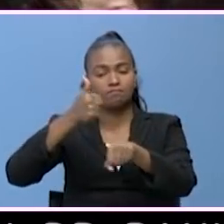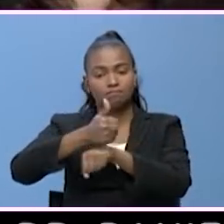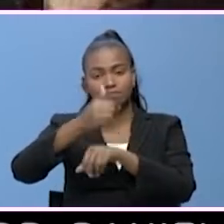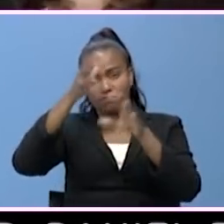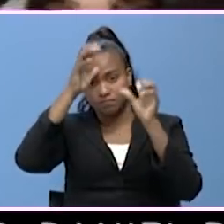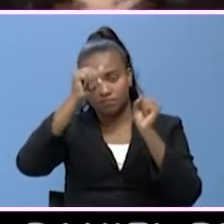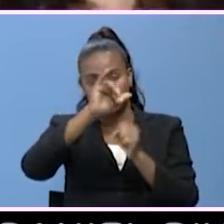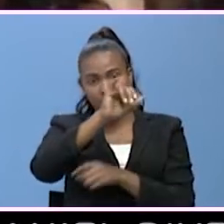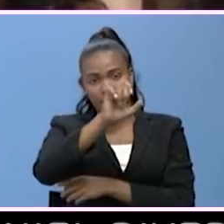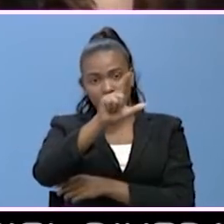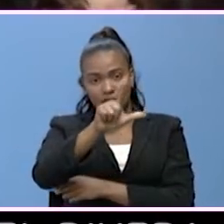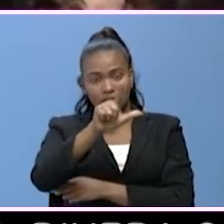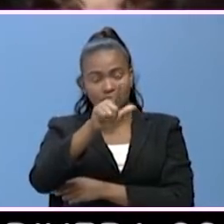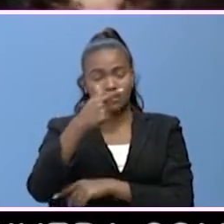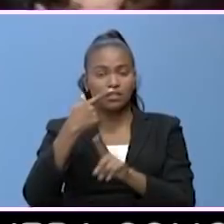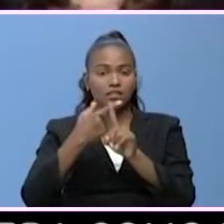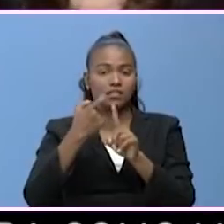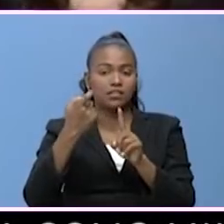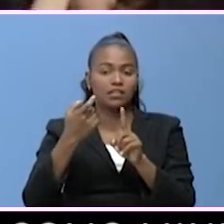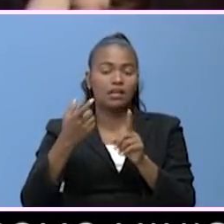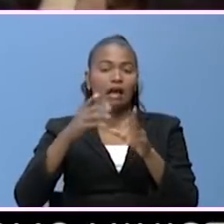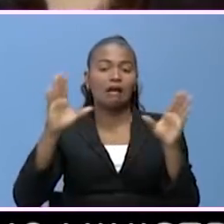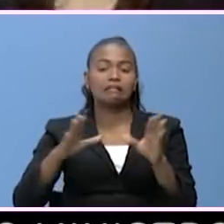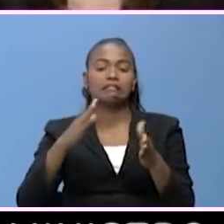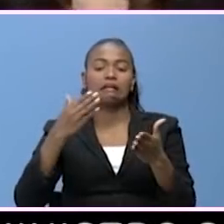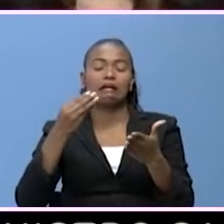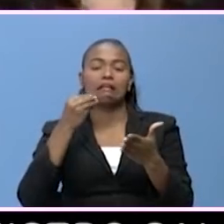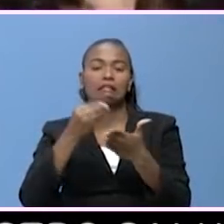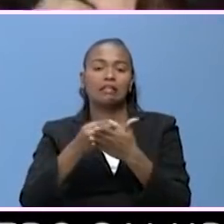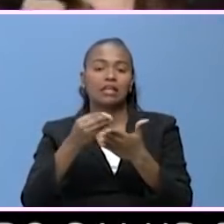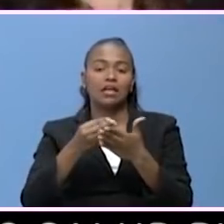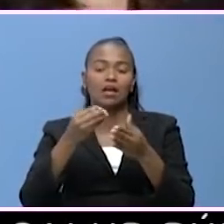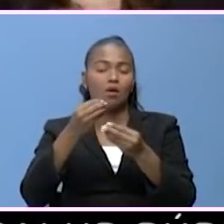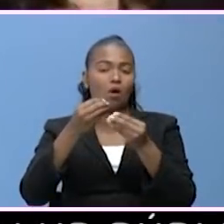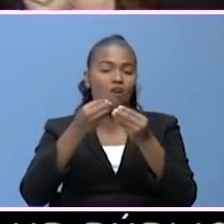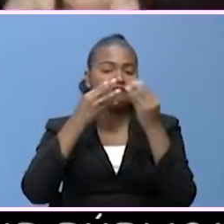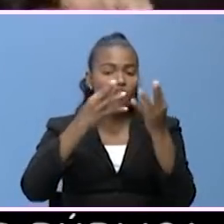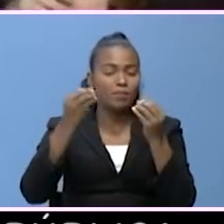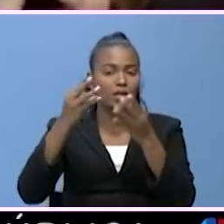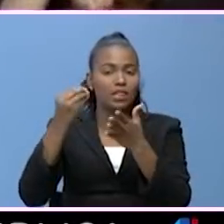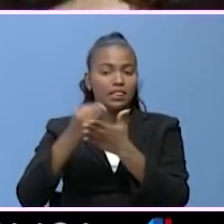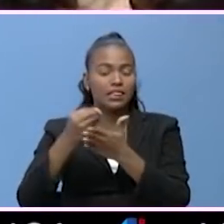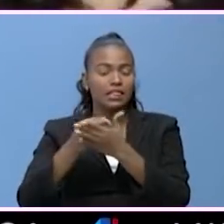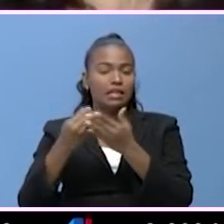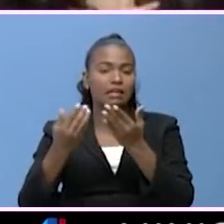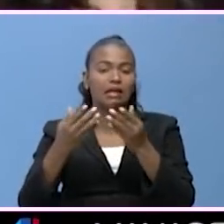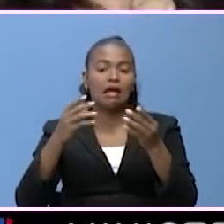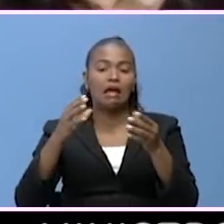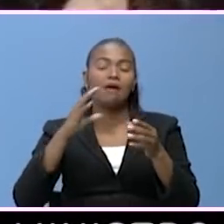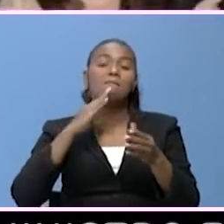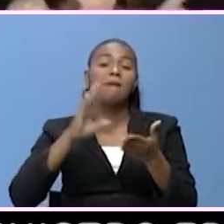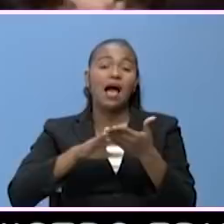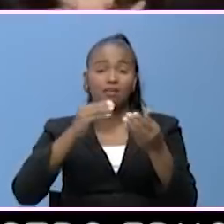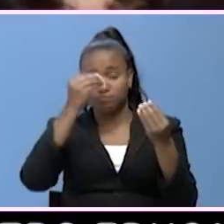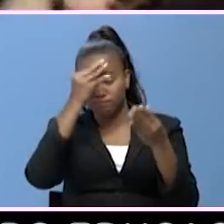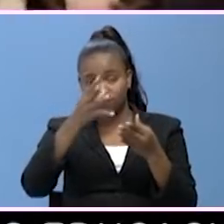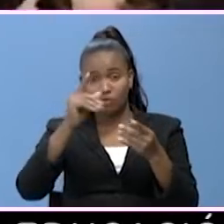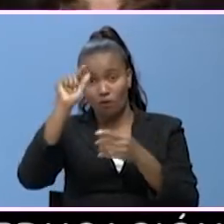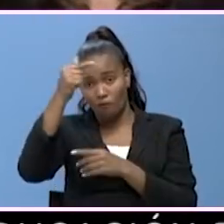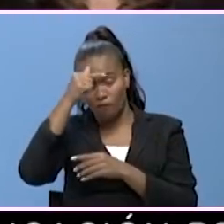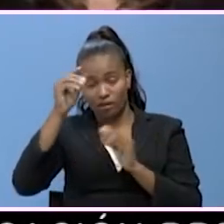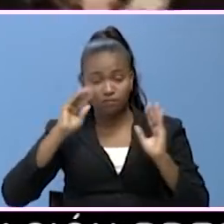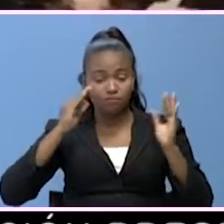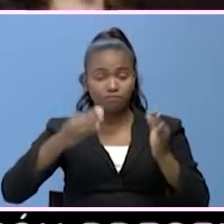presidente Jair Bolsonaro de distorsionar los datos sobre el dinero que el gobierno federal ha dedicado